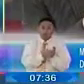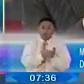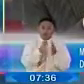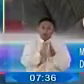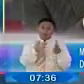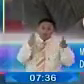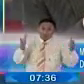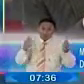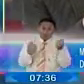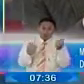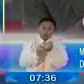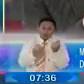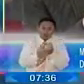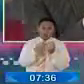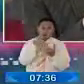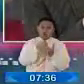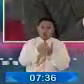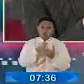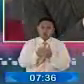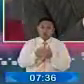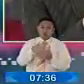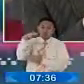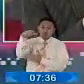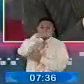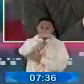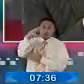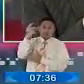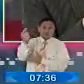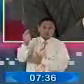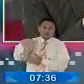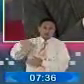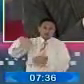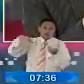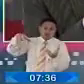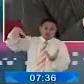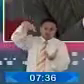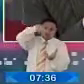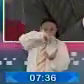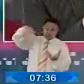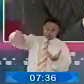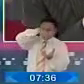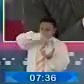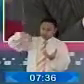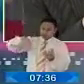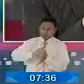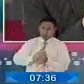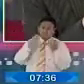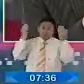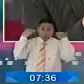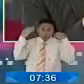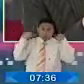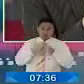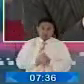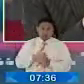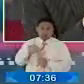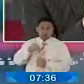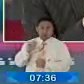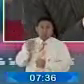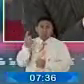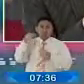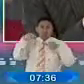muelle, reforzándolo, comprando grúas mucho más rápidas. Y de esta manera creo que Guayaquil se impone como la ciudad puerto